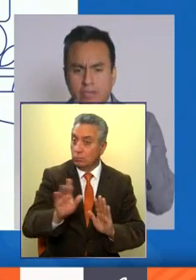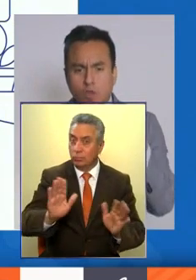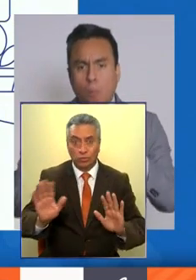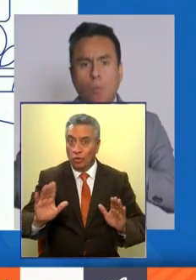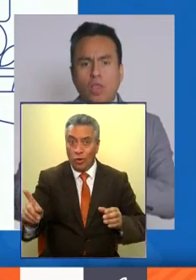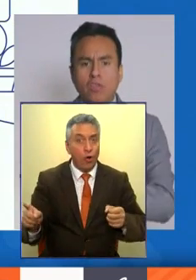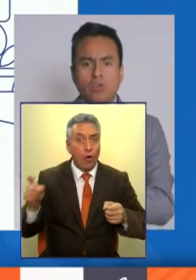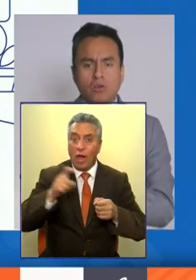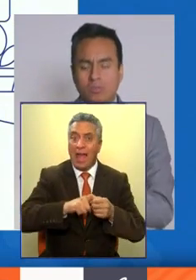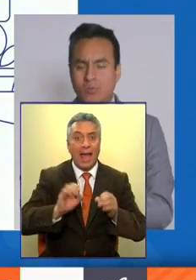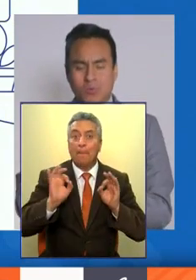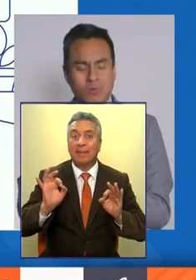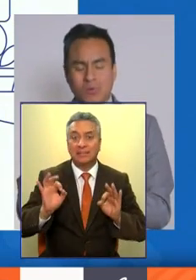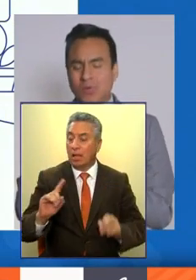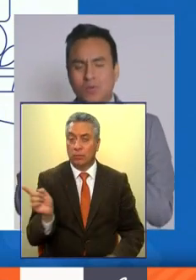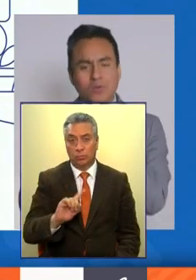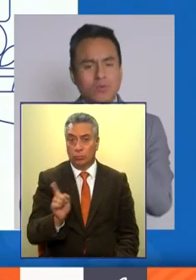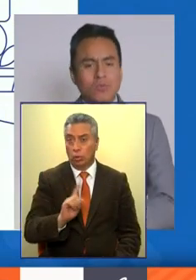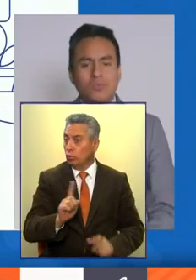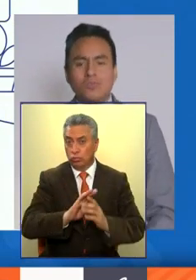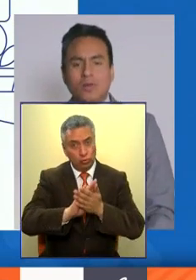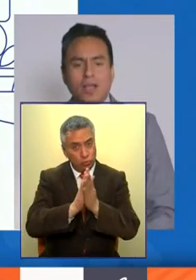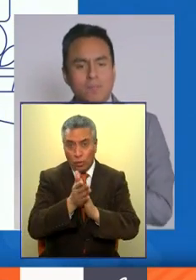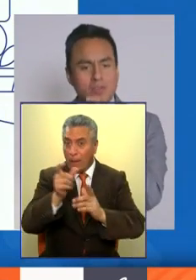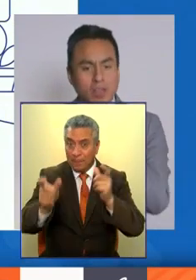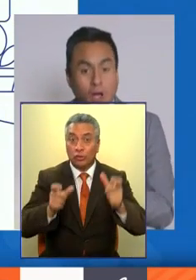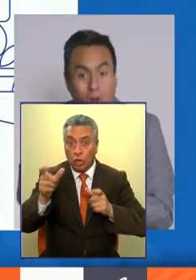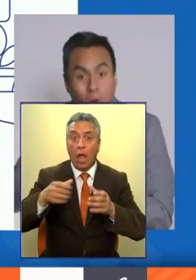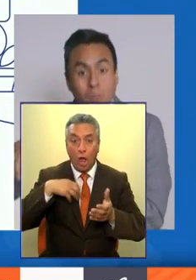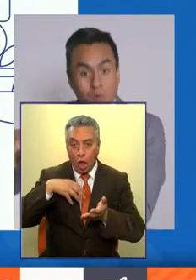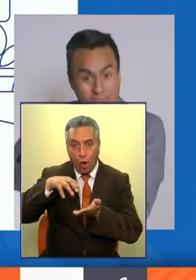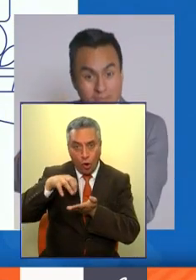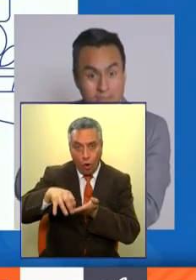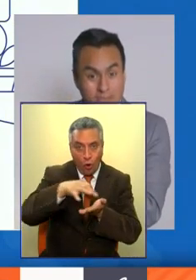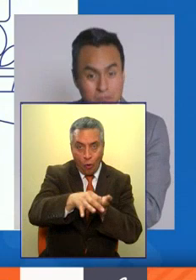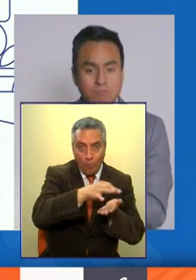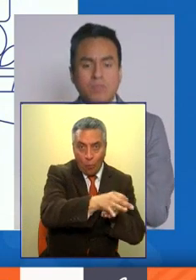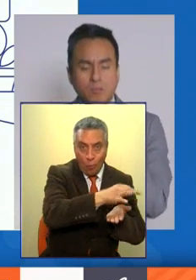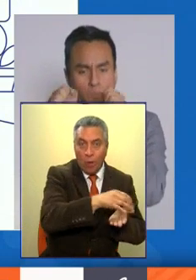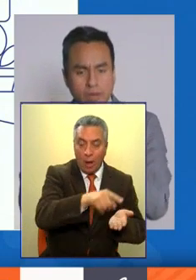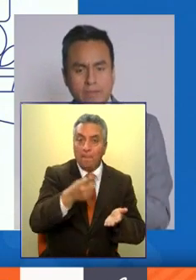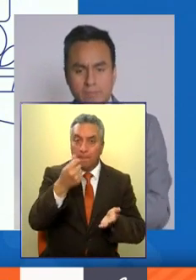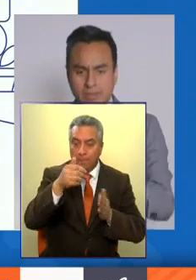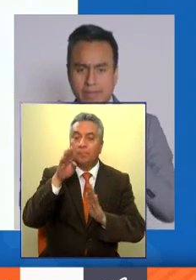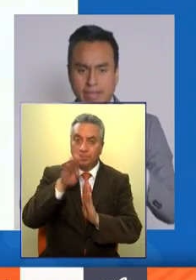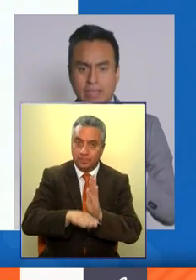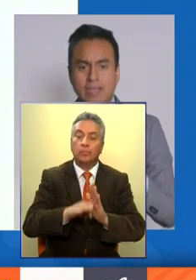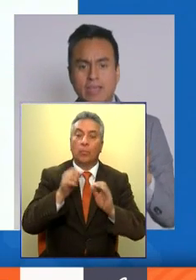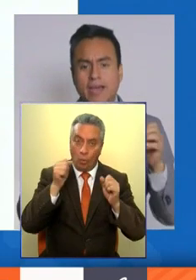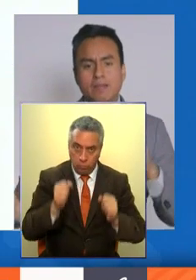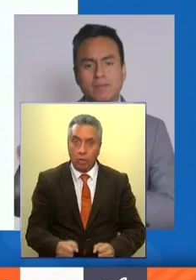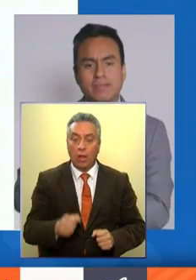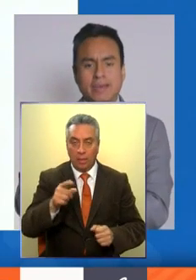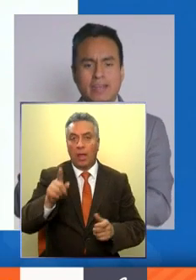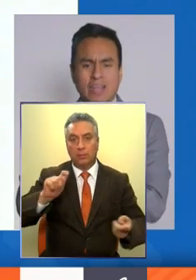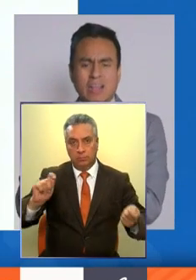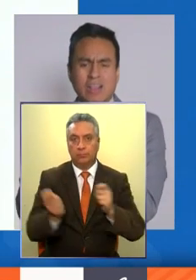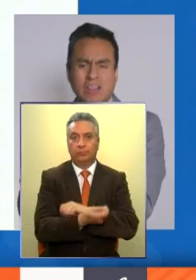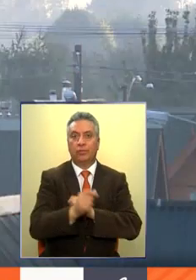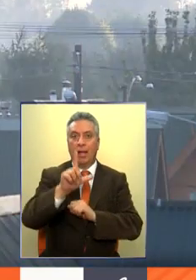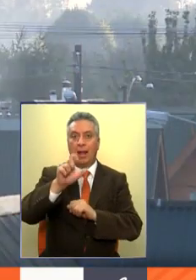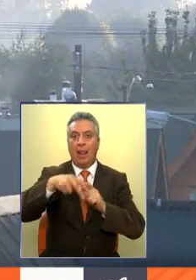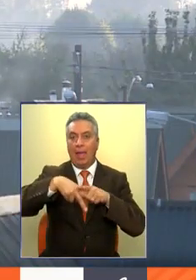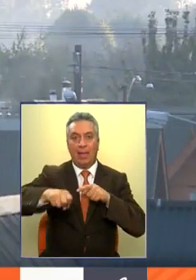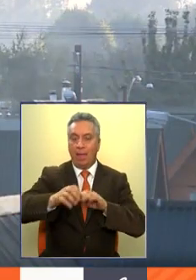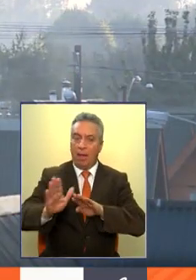postulación especial. Aquí todas las personas de las comunas que mencionamos van a poder acceder a esta tarifa especial para reemplazar la leña por calefacción